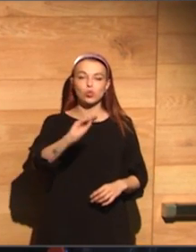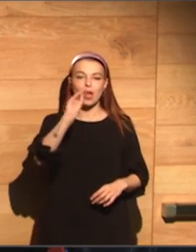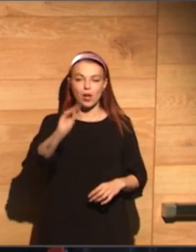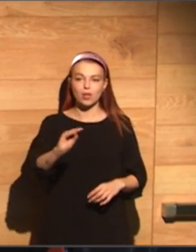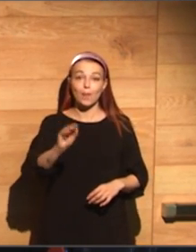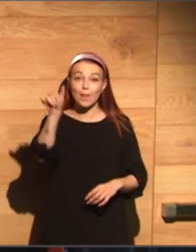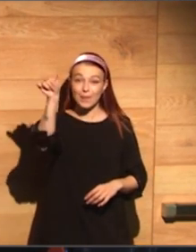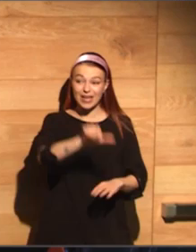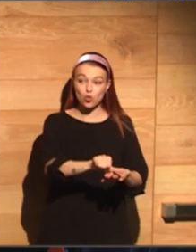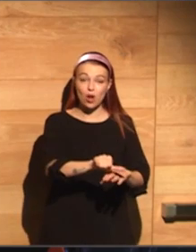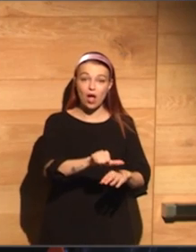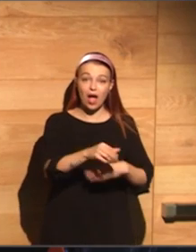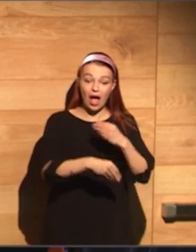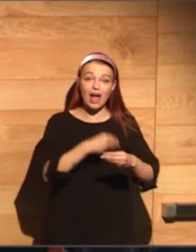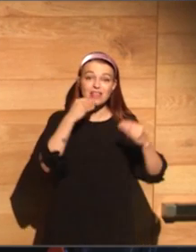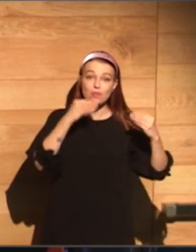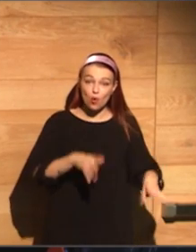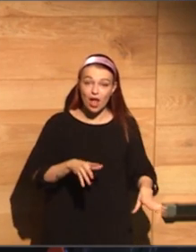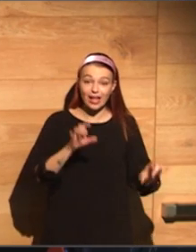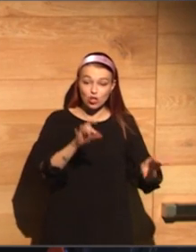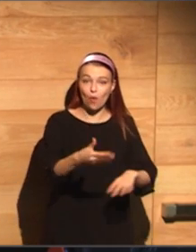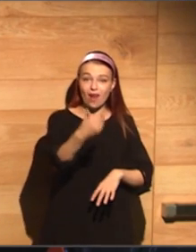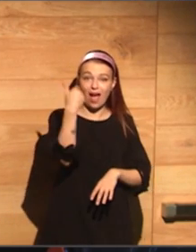las de antes? Y él decía, sin censura no creo.